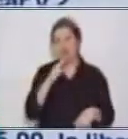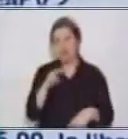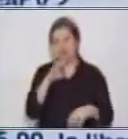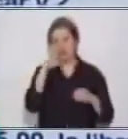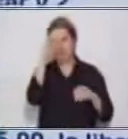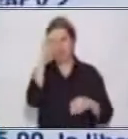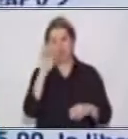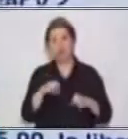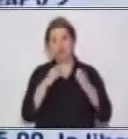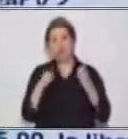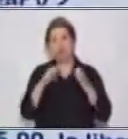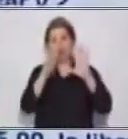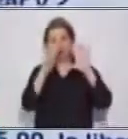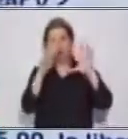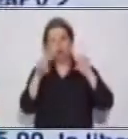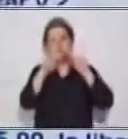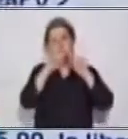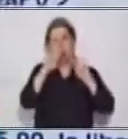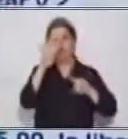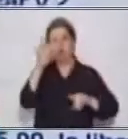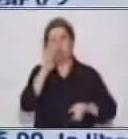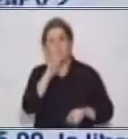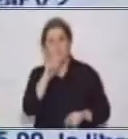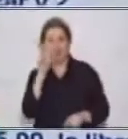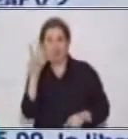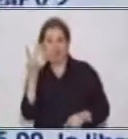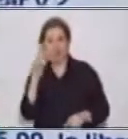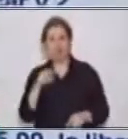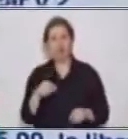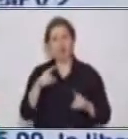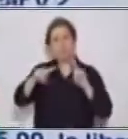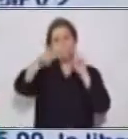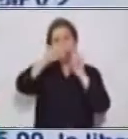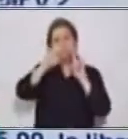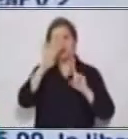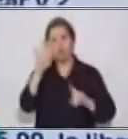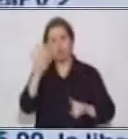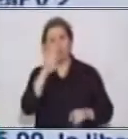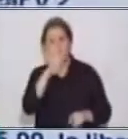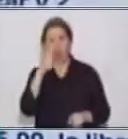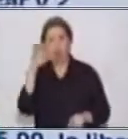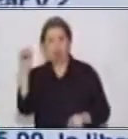8 por 4, 32. Más 4 del 40, 6.